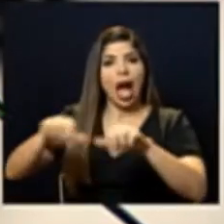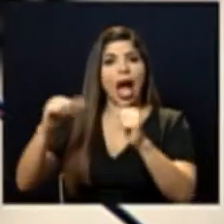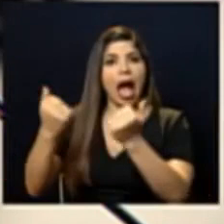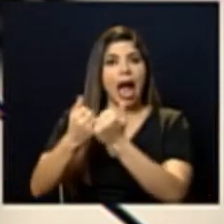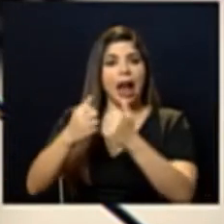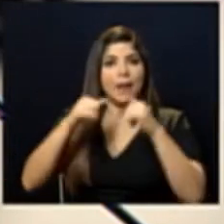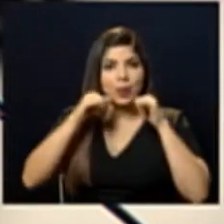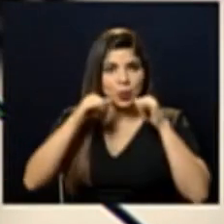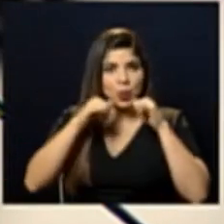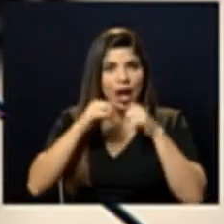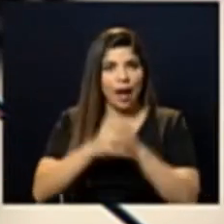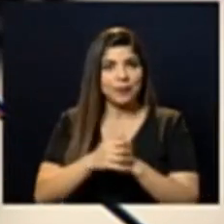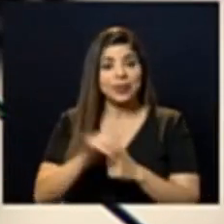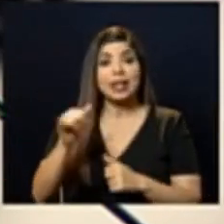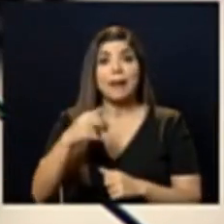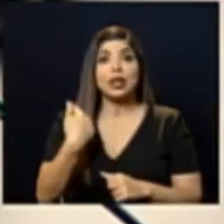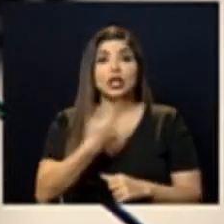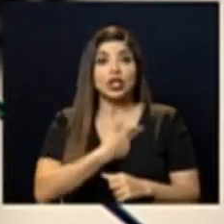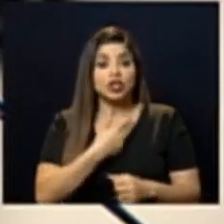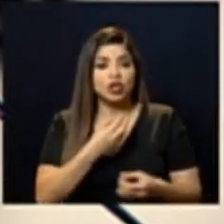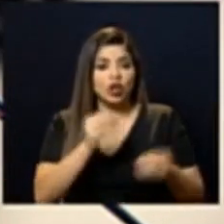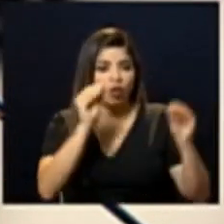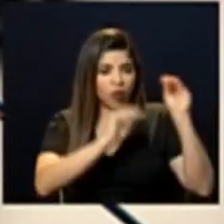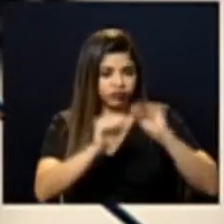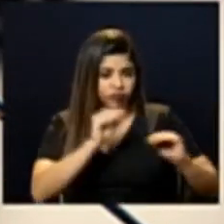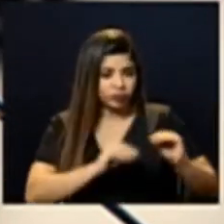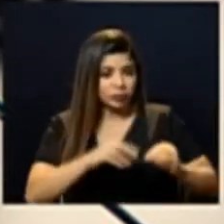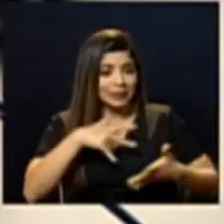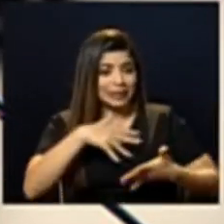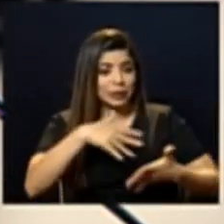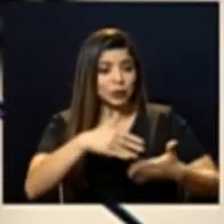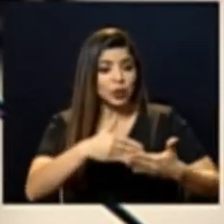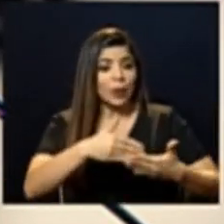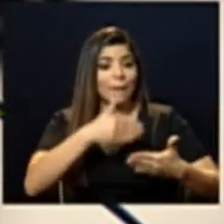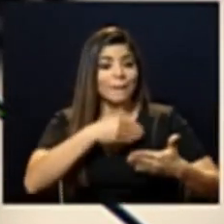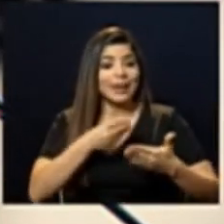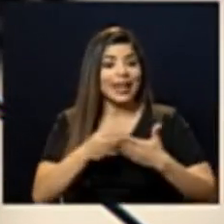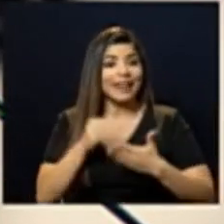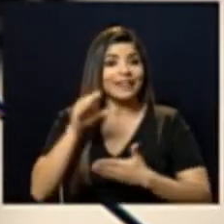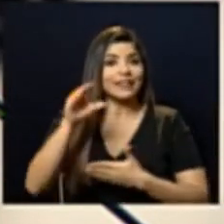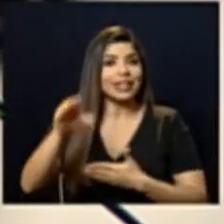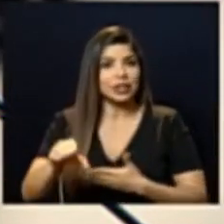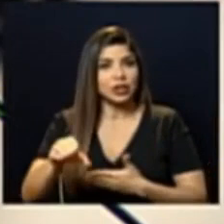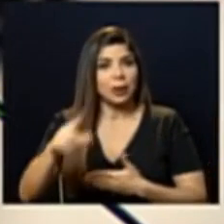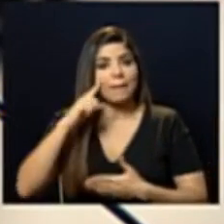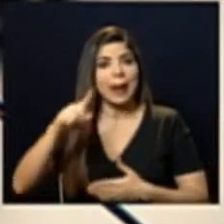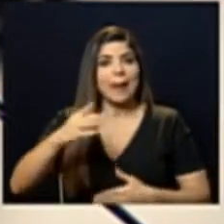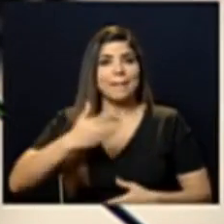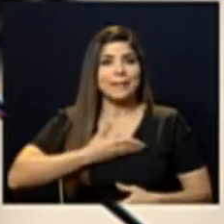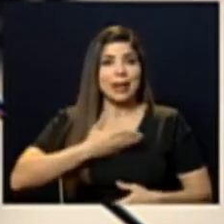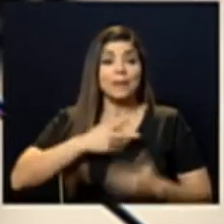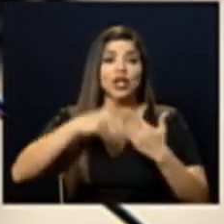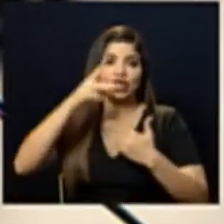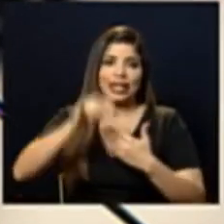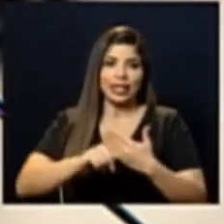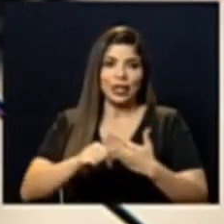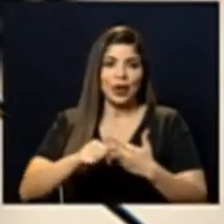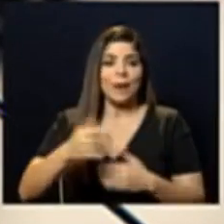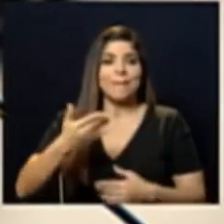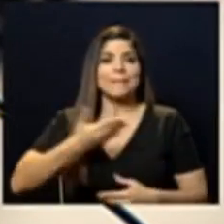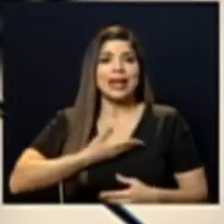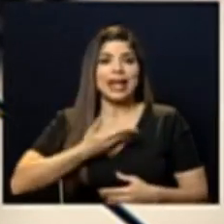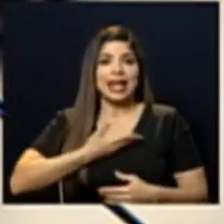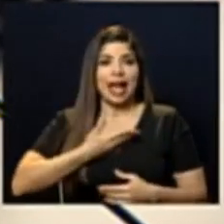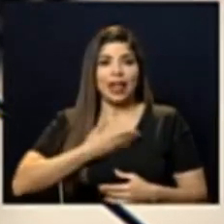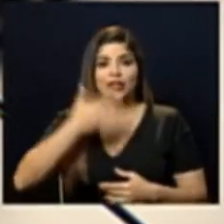También estamos avanzando en la formulación de los estudios de preinversión para el mercado, para el proyecto de